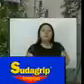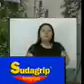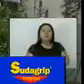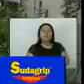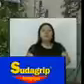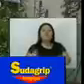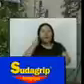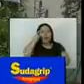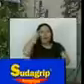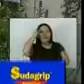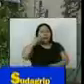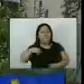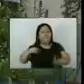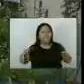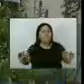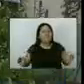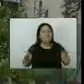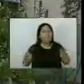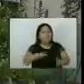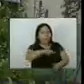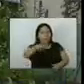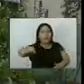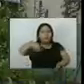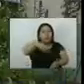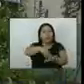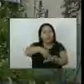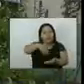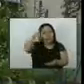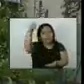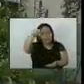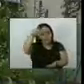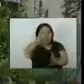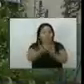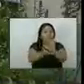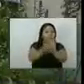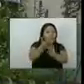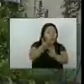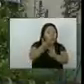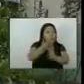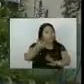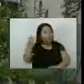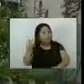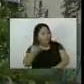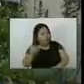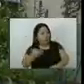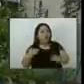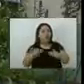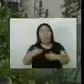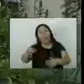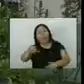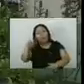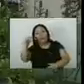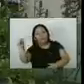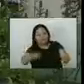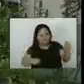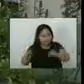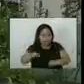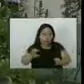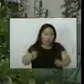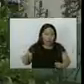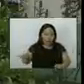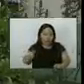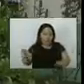Y la idea es seguir impulsando, informar y educar a nuestra población en el desarrollo que se necesita y traer inversión también al municipio